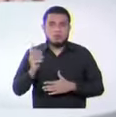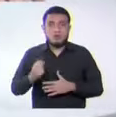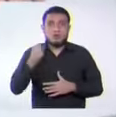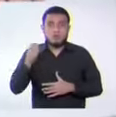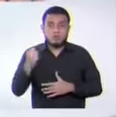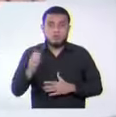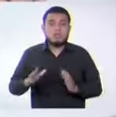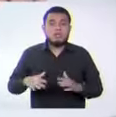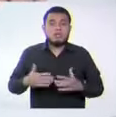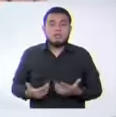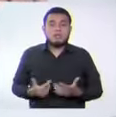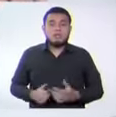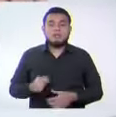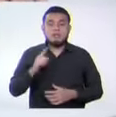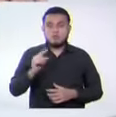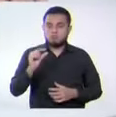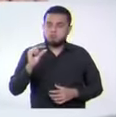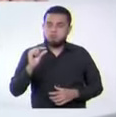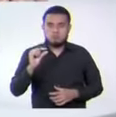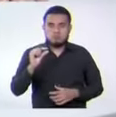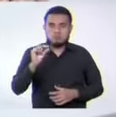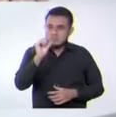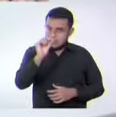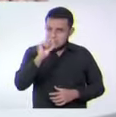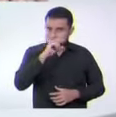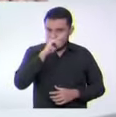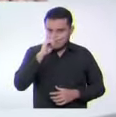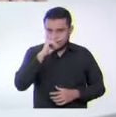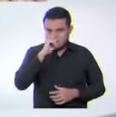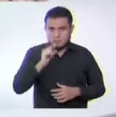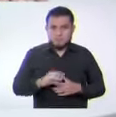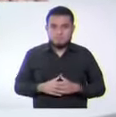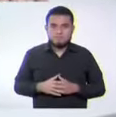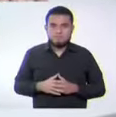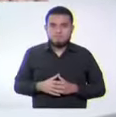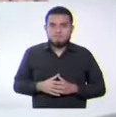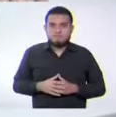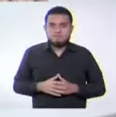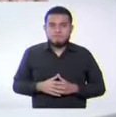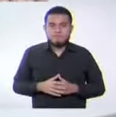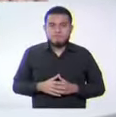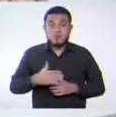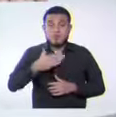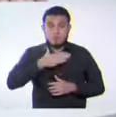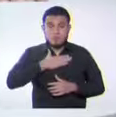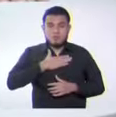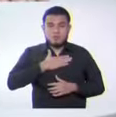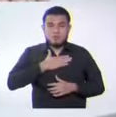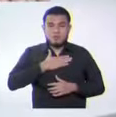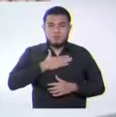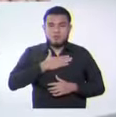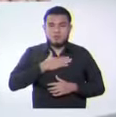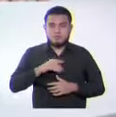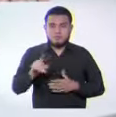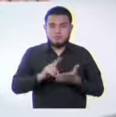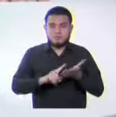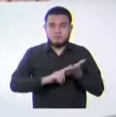es que sea de un grosor delgado. Bien, ahora con mi dedo untaré un poquito de